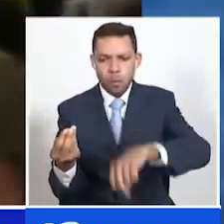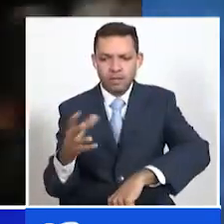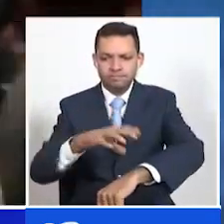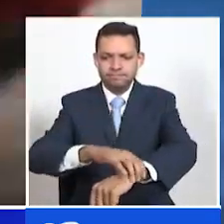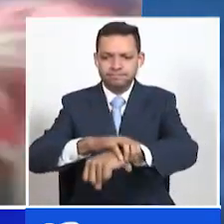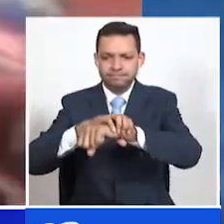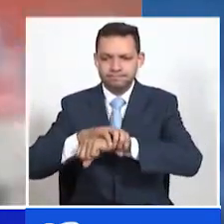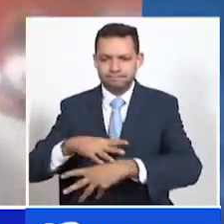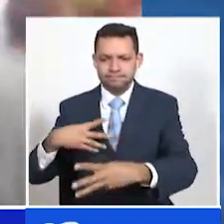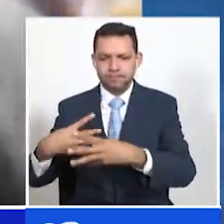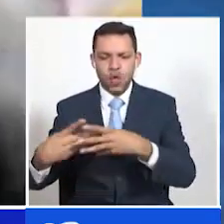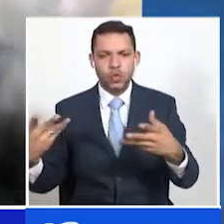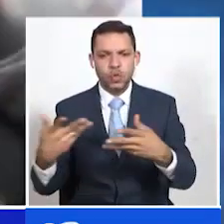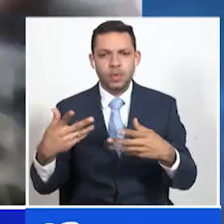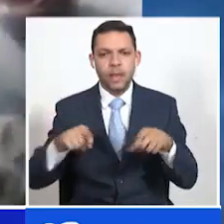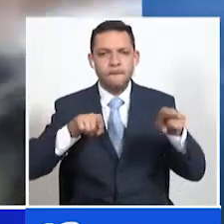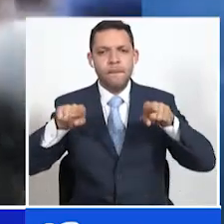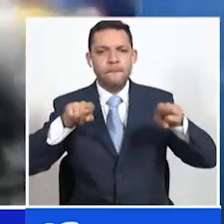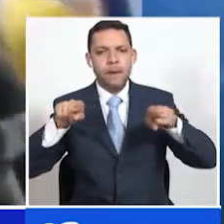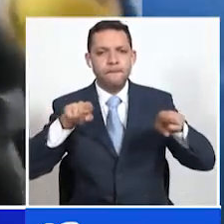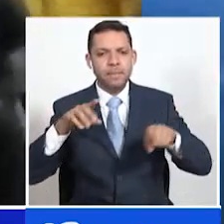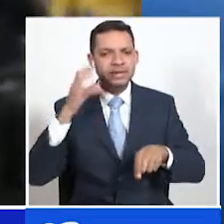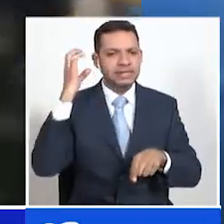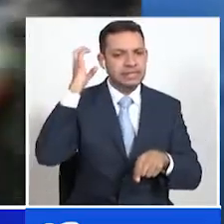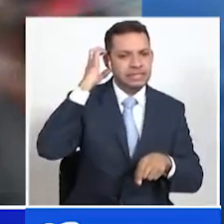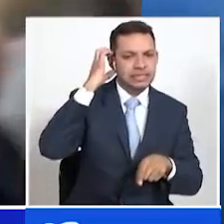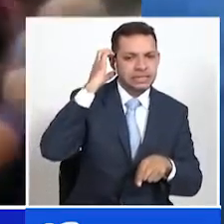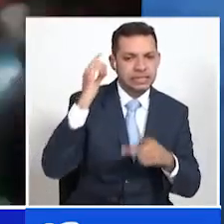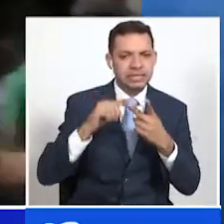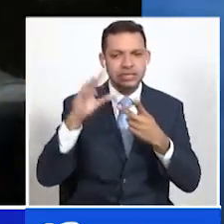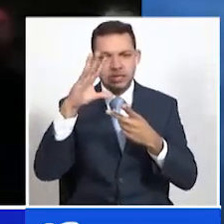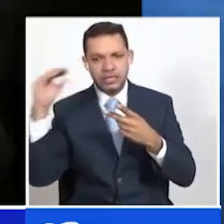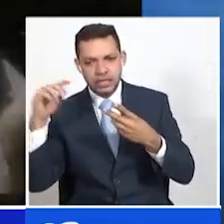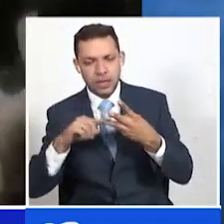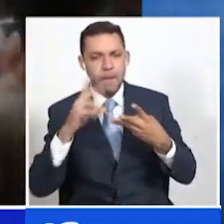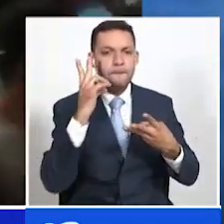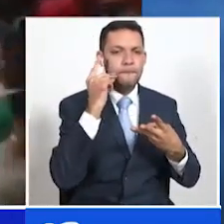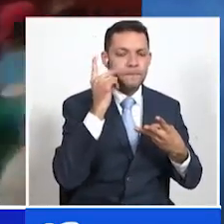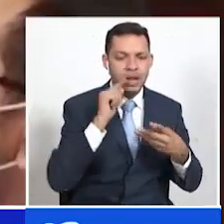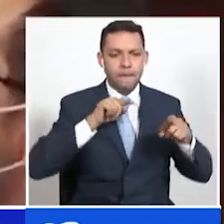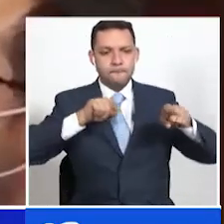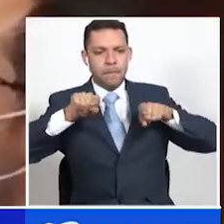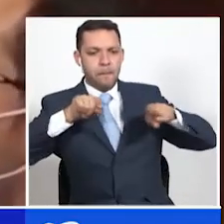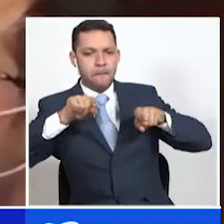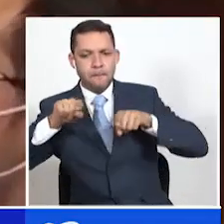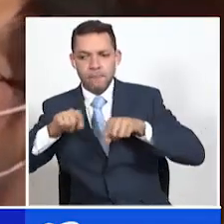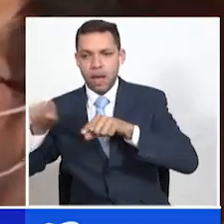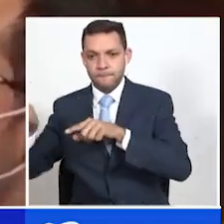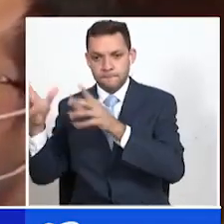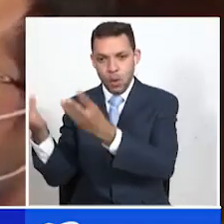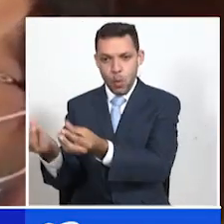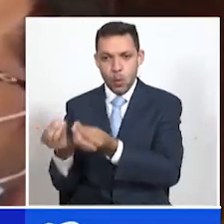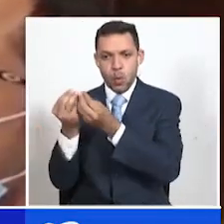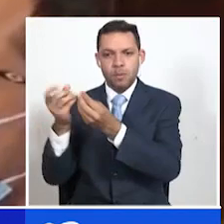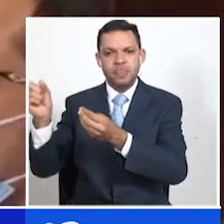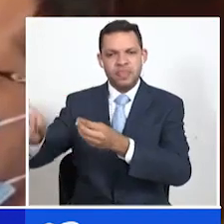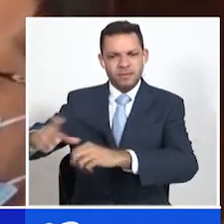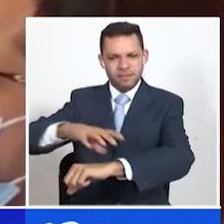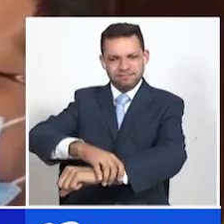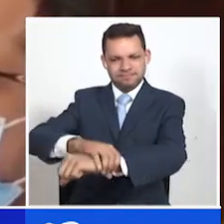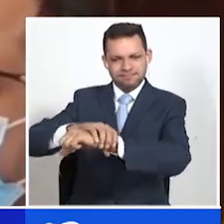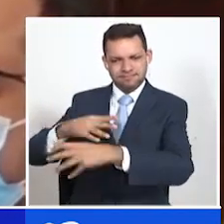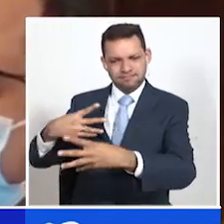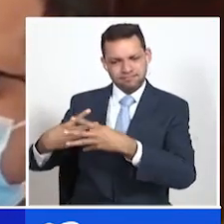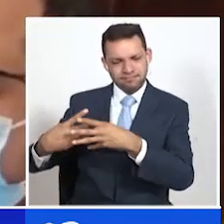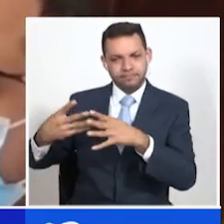en Cartago, Pereira y además tendría injerencia en el departamento del Quindío. Enviar 30 funcionarios del Modelo Nacional de Vigilancia Comunitaria por